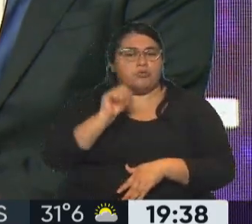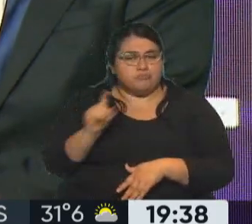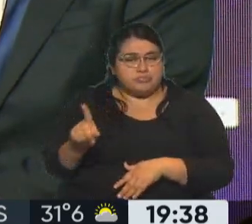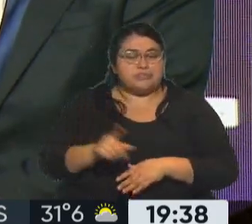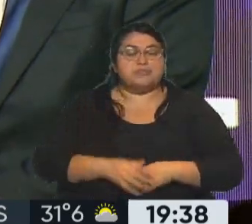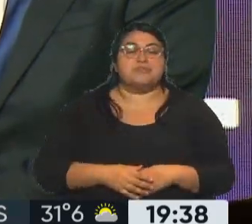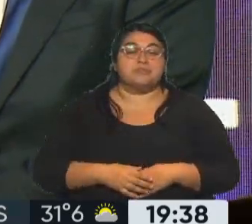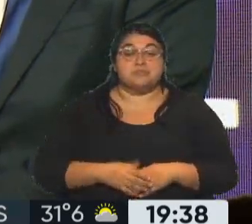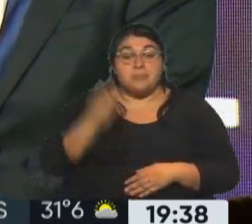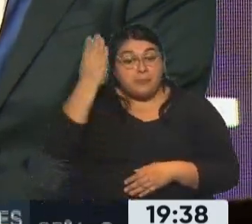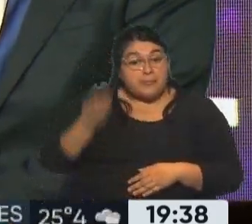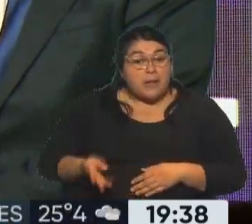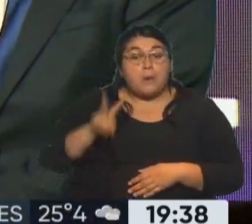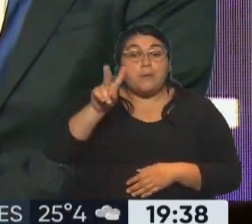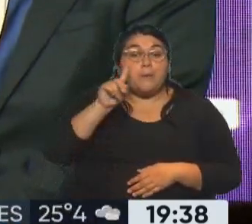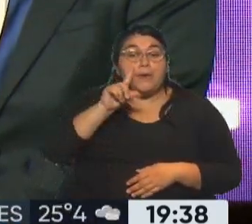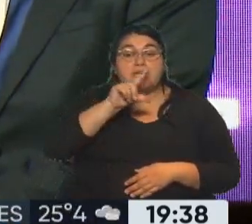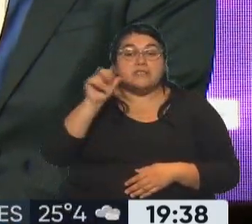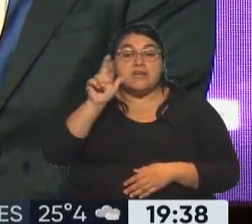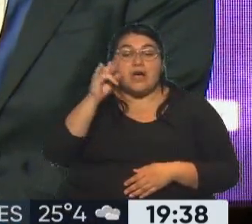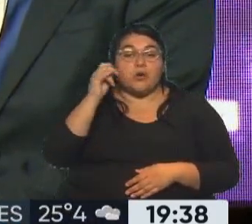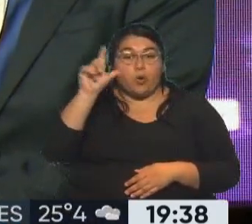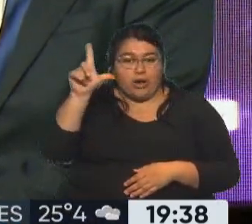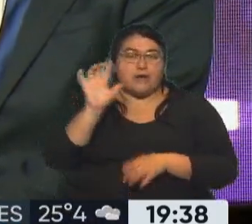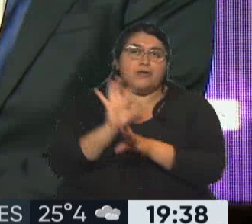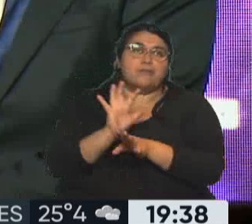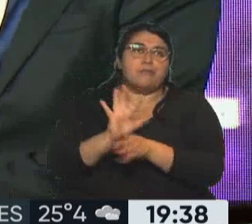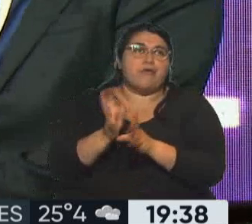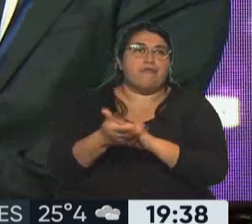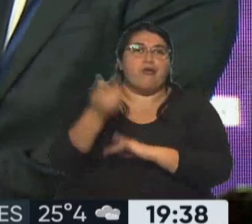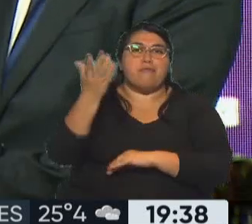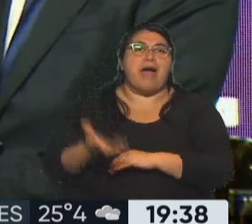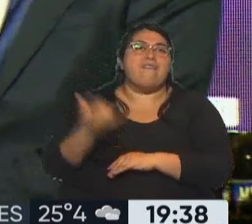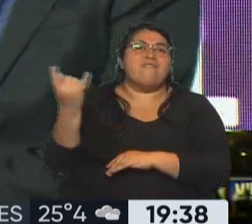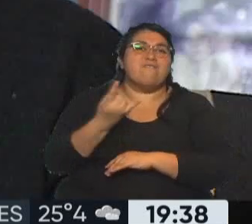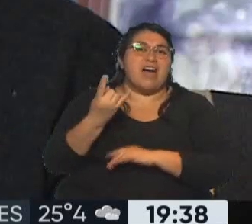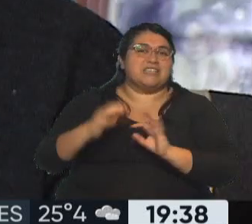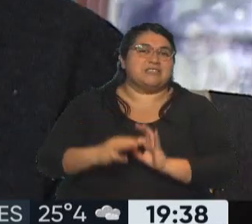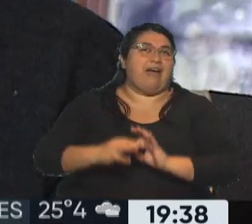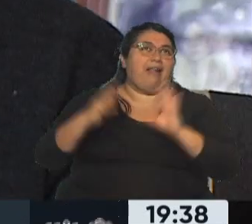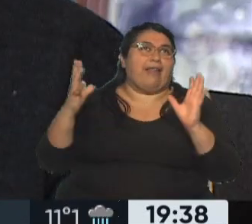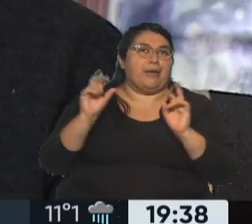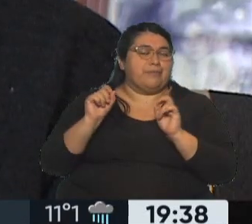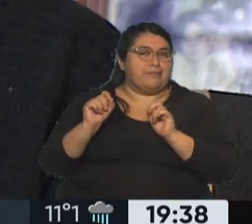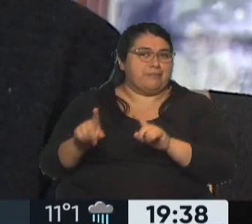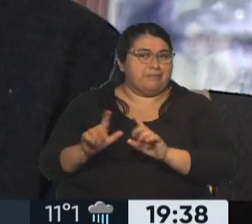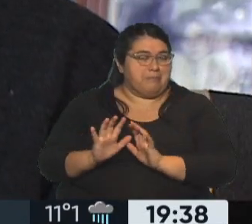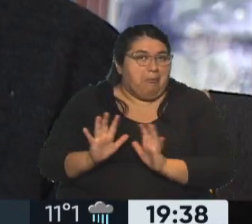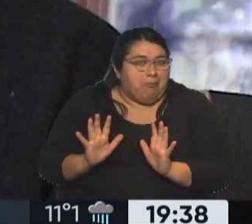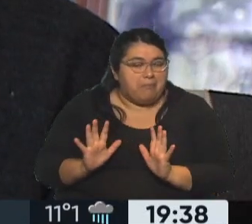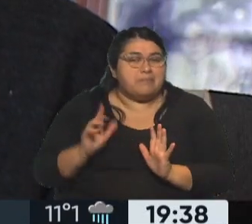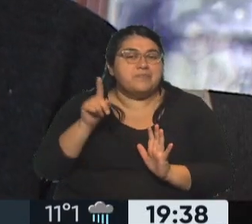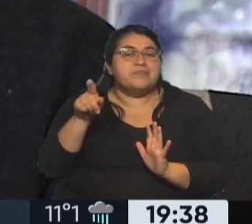Victoria villarroel Para empezar es una falsa liberal no y digo esto de falsa liberal porque una persona